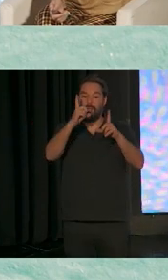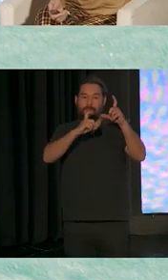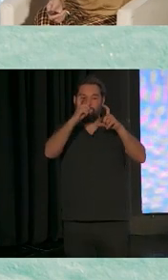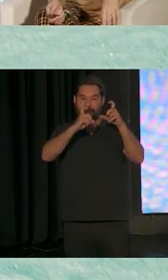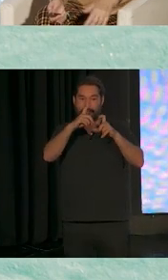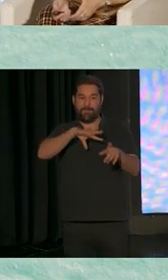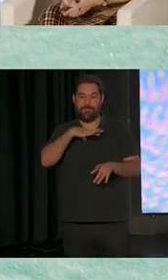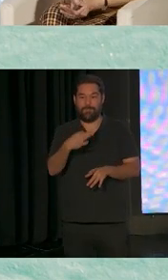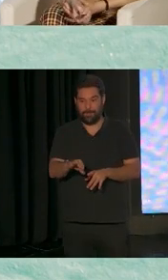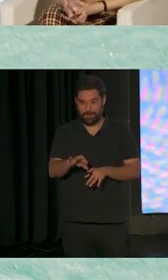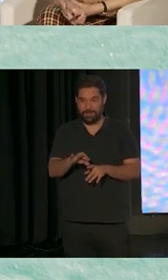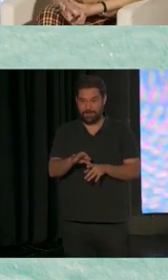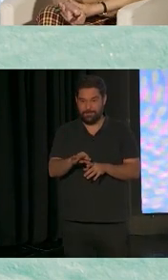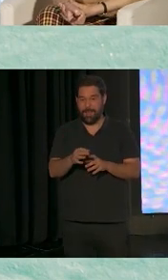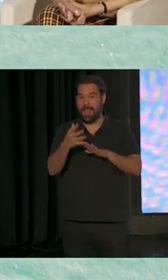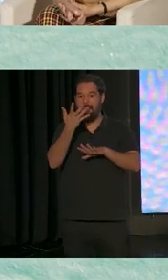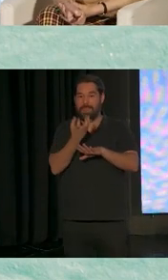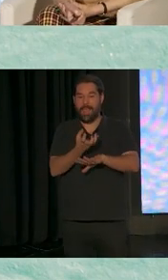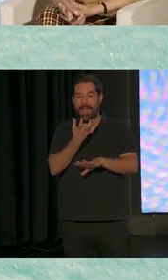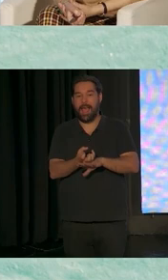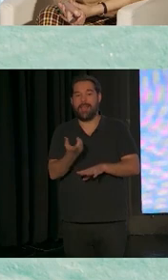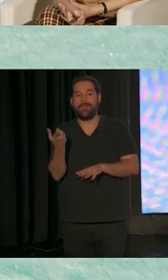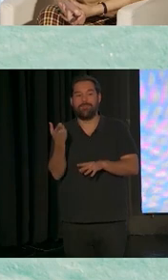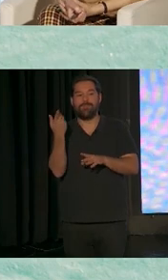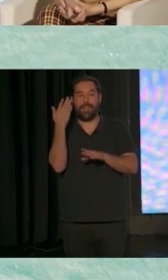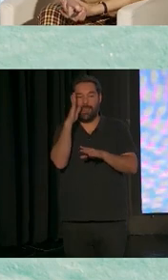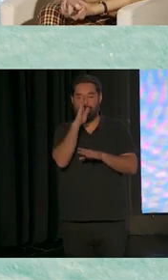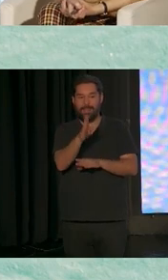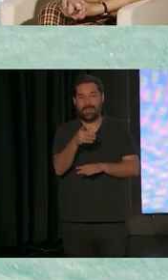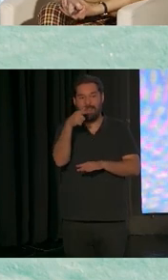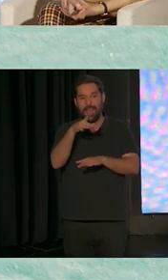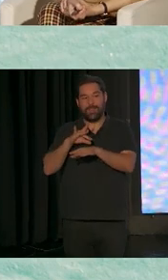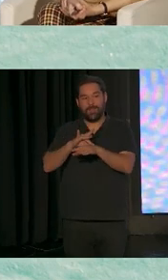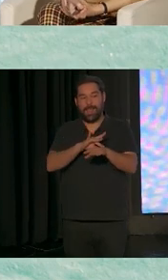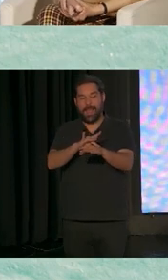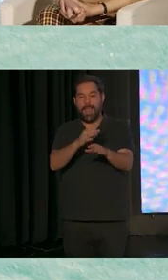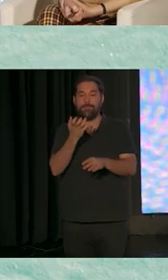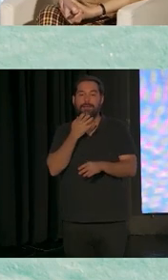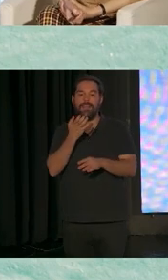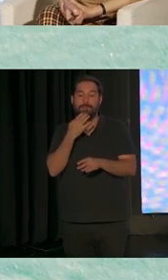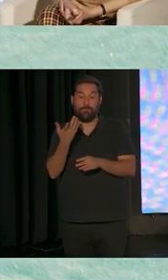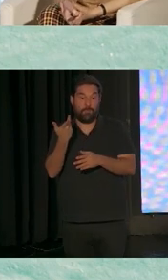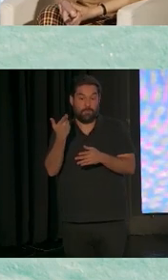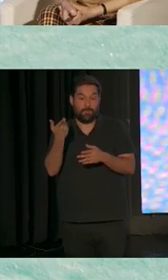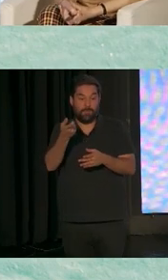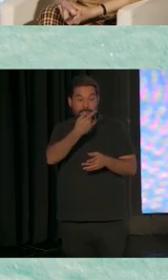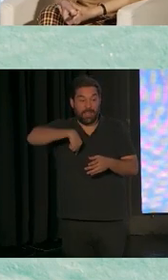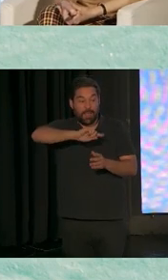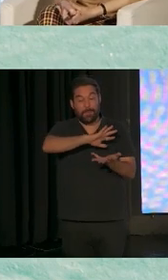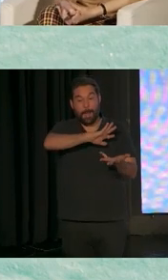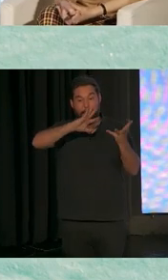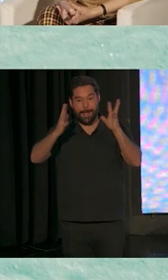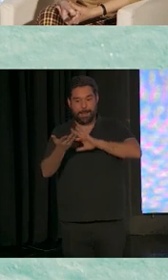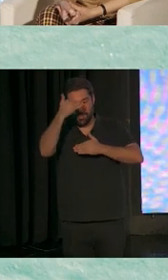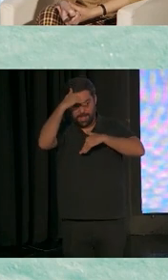no y descargarse directamente y tomar esa guía como un ejemplo de que efectivamente un proyecto de transformación en